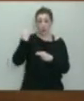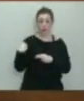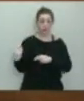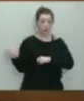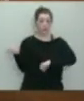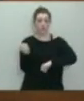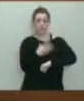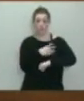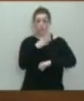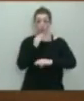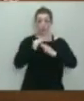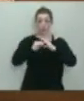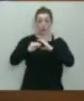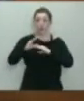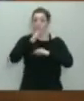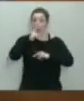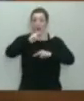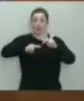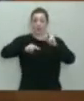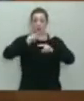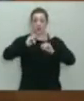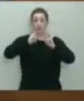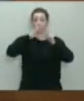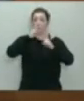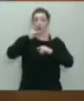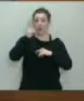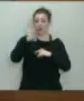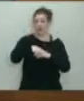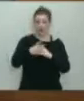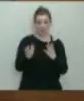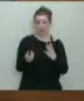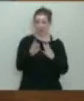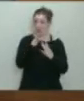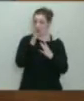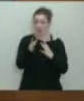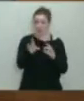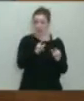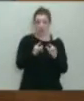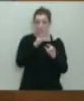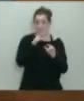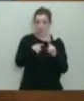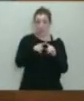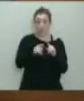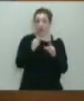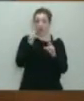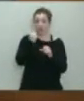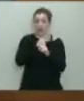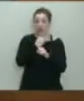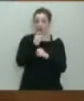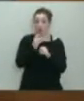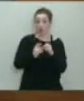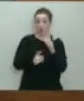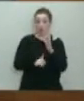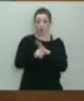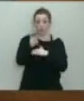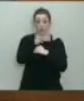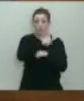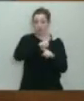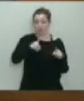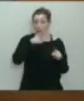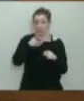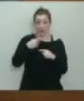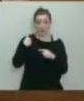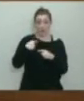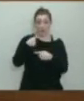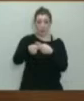destinaron a esa infraestructura que no está sirviendo tampoco para dinamizar nuestro tejido productivo, seguramente que las generaciones futuras se acordarán